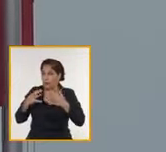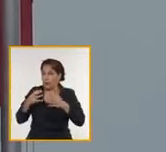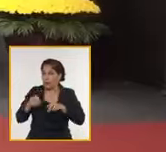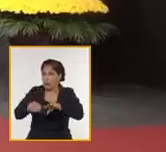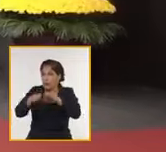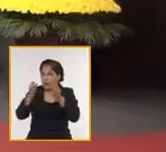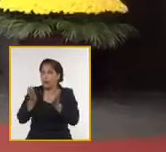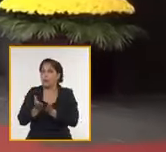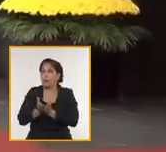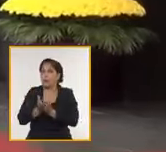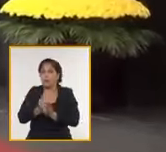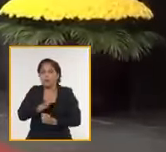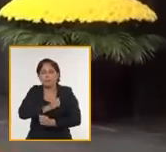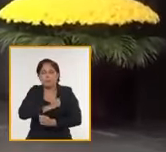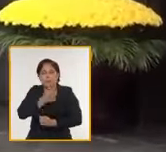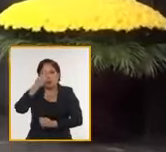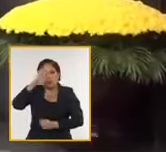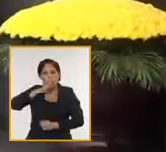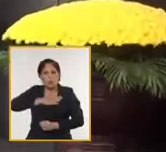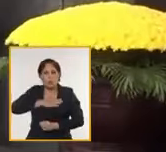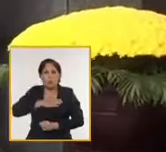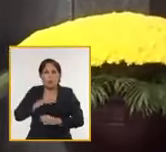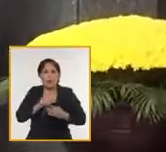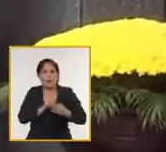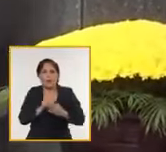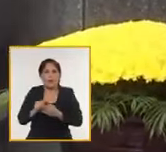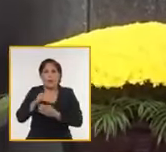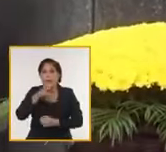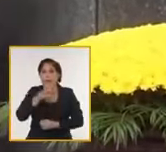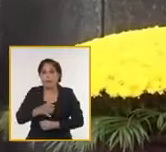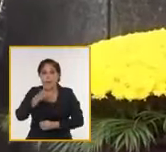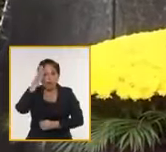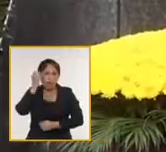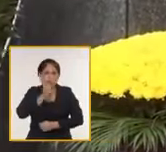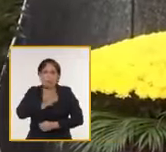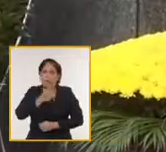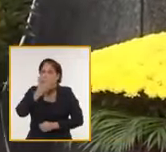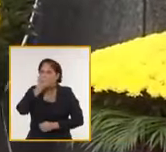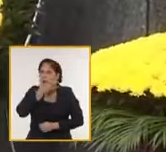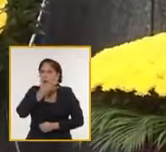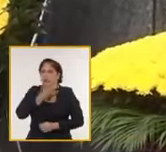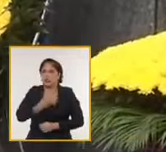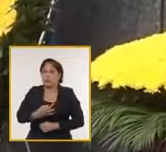muy querido por el pueblo cubano y por los líderes Fidel y Raúl.